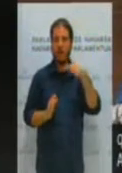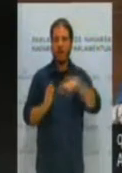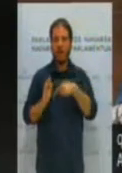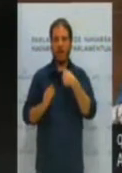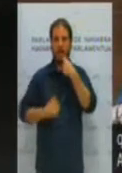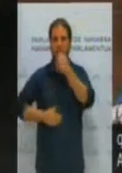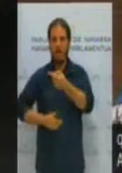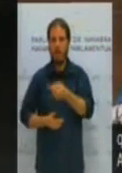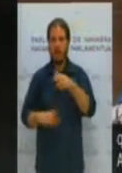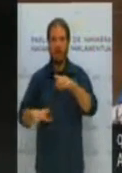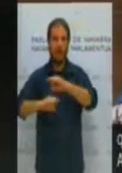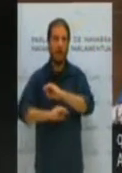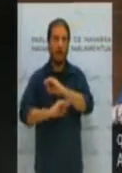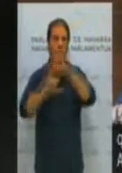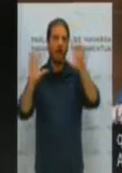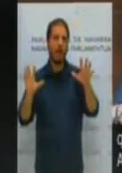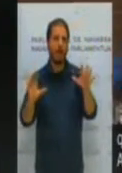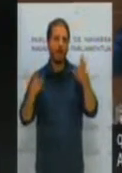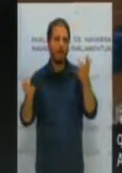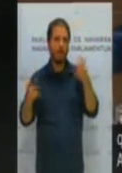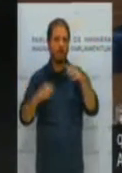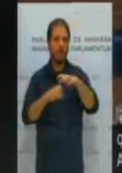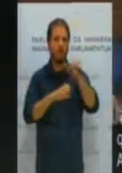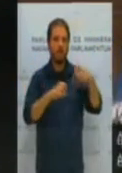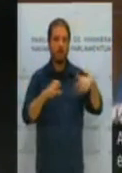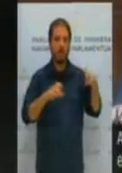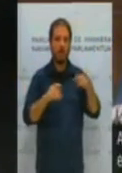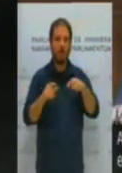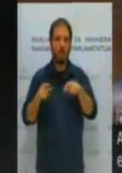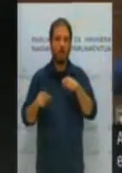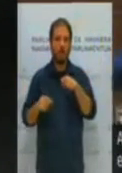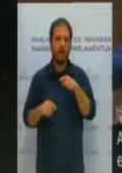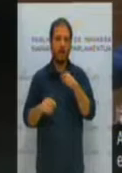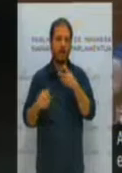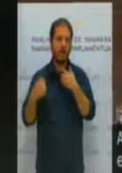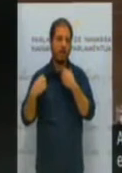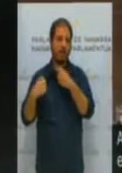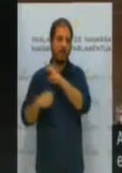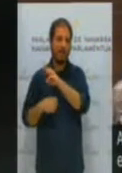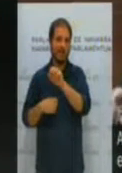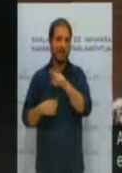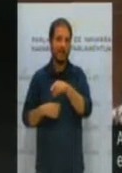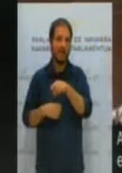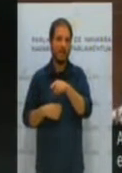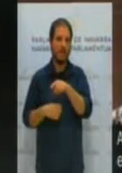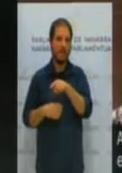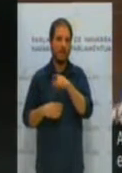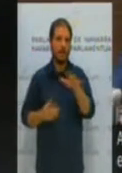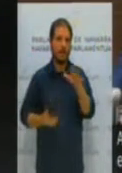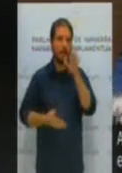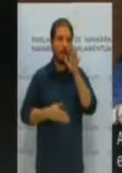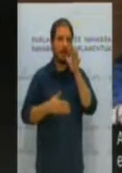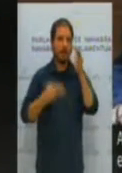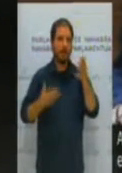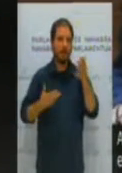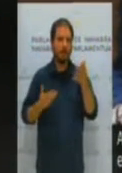claro, con esta mayoría, creo, y la habitual fragmentación